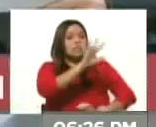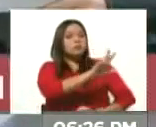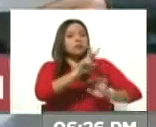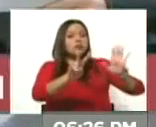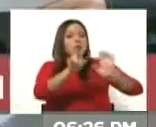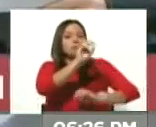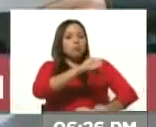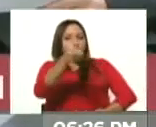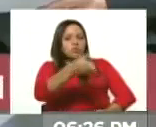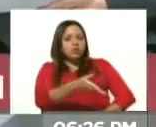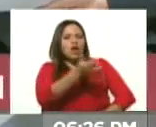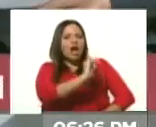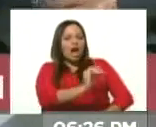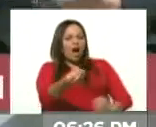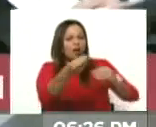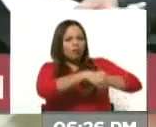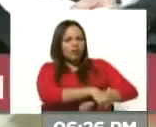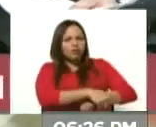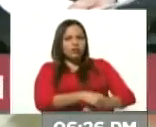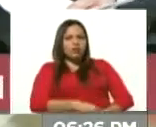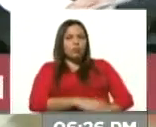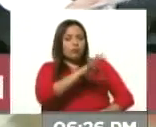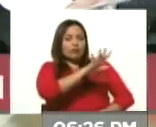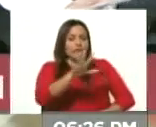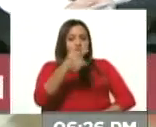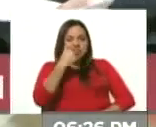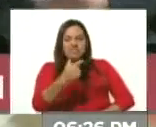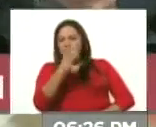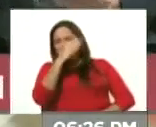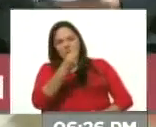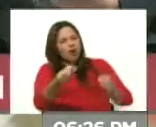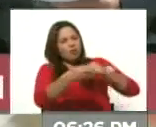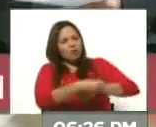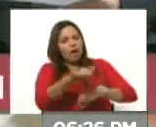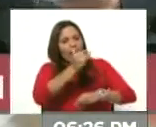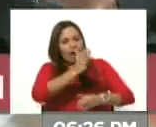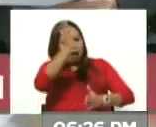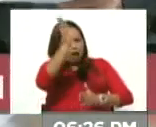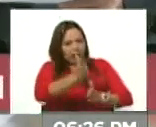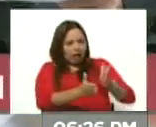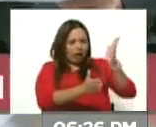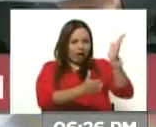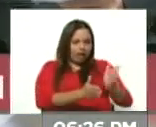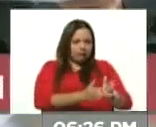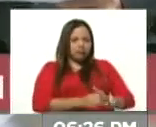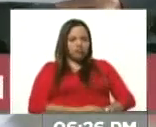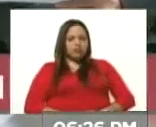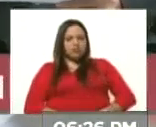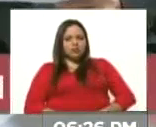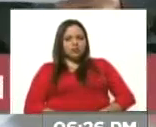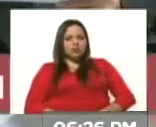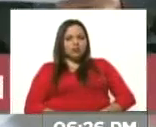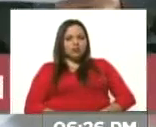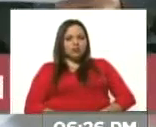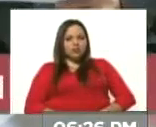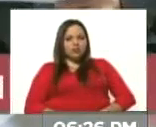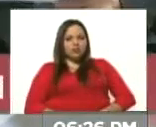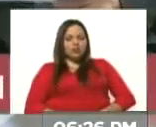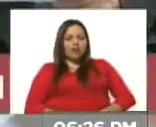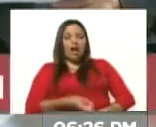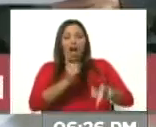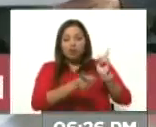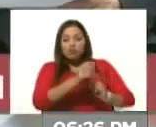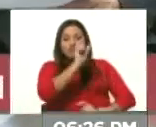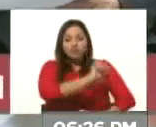de acuerdo 45 por ciento en desacuerdo lo que revela una polarización en toda una polarización con relación adelante un adelanto de las elecciones